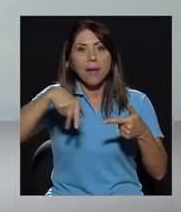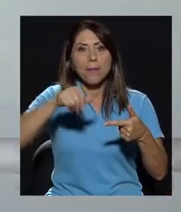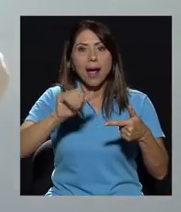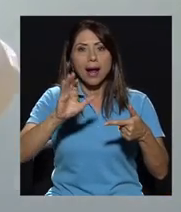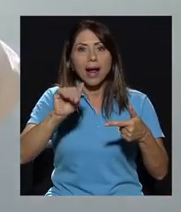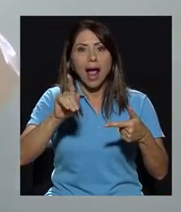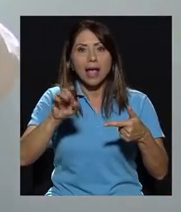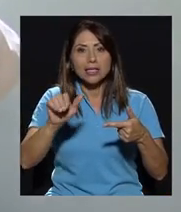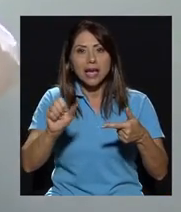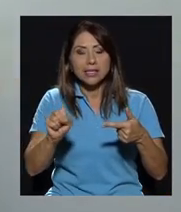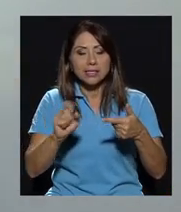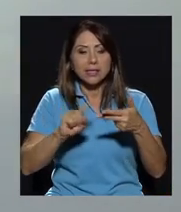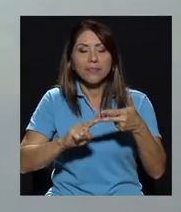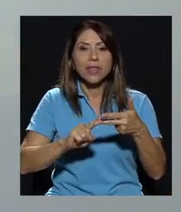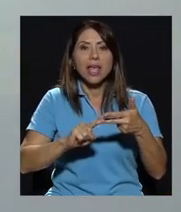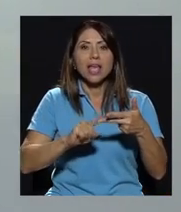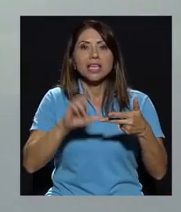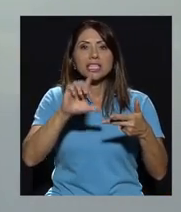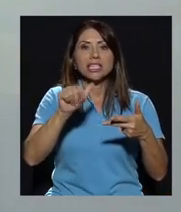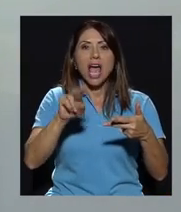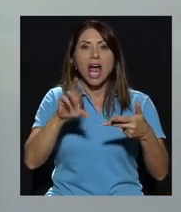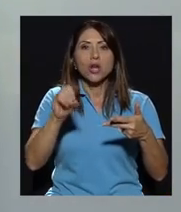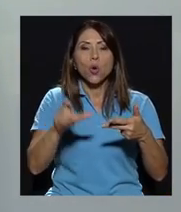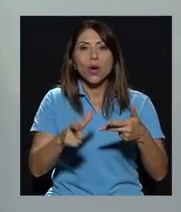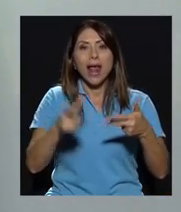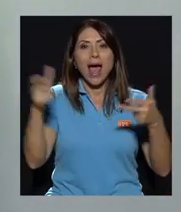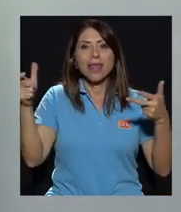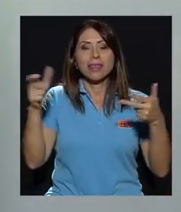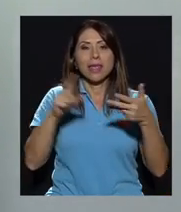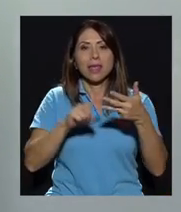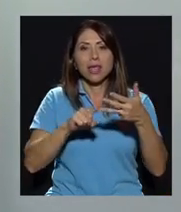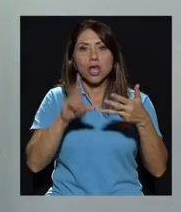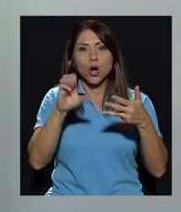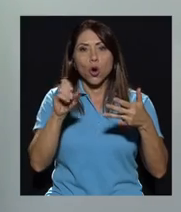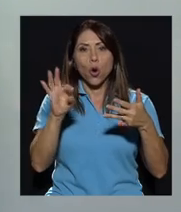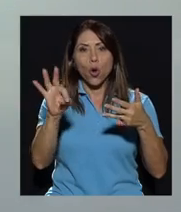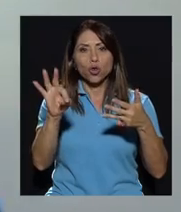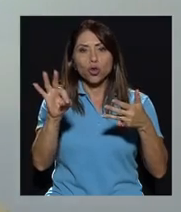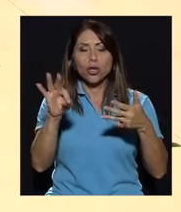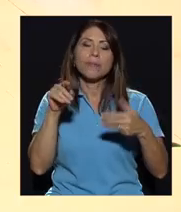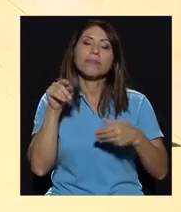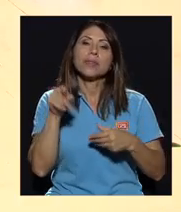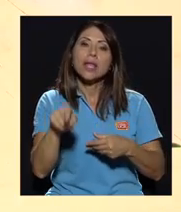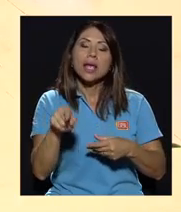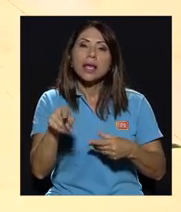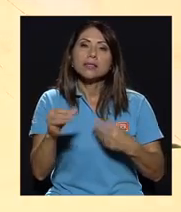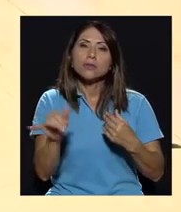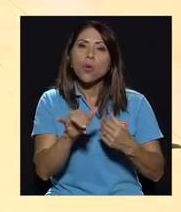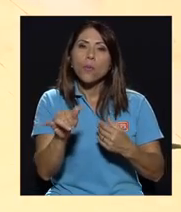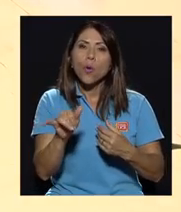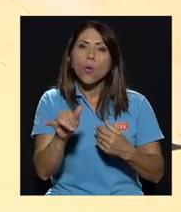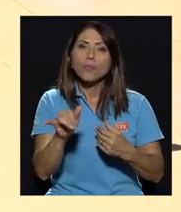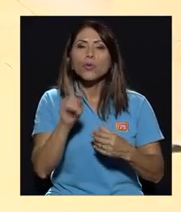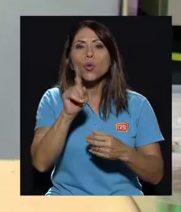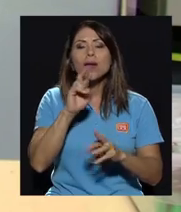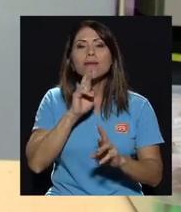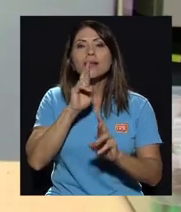llano grande i cot y surgió como una